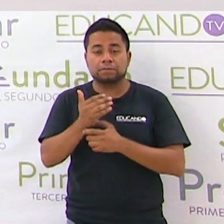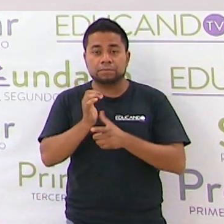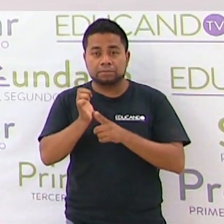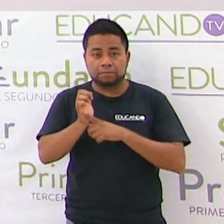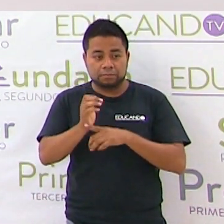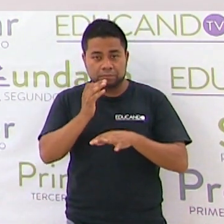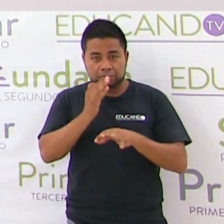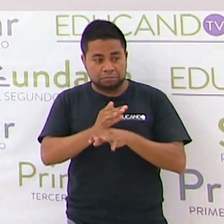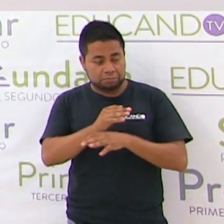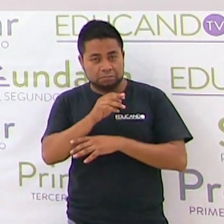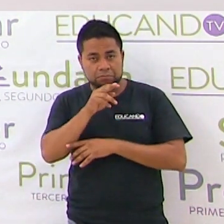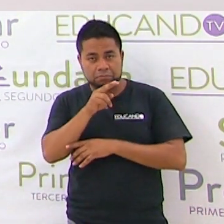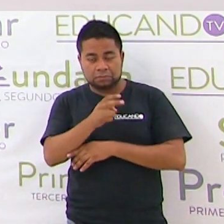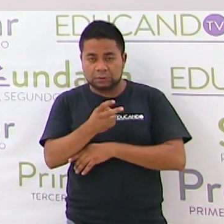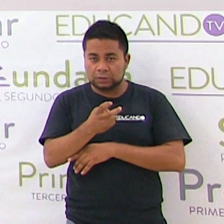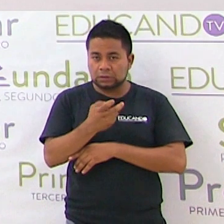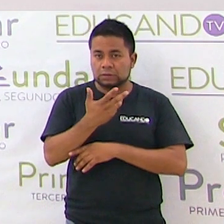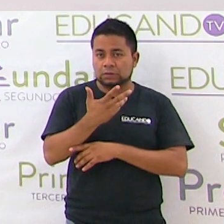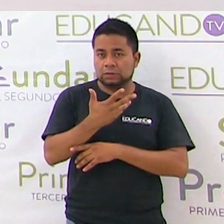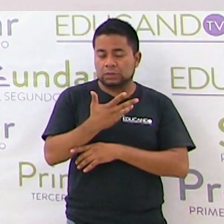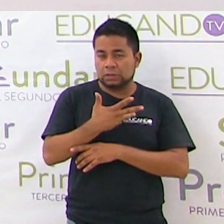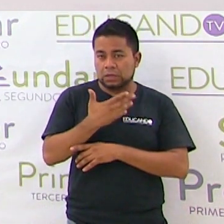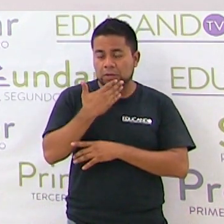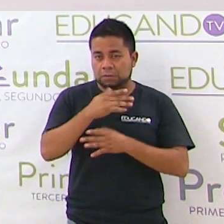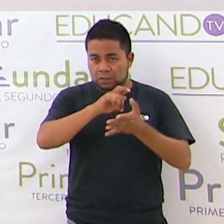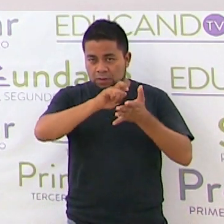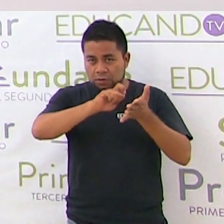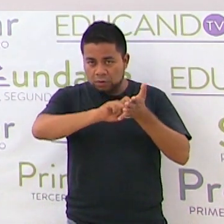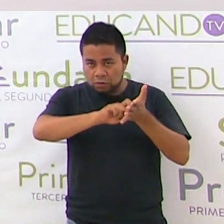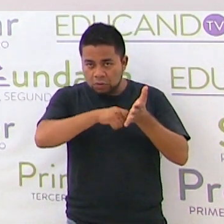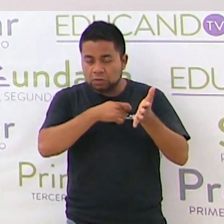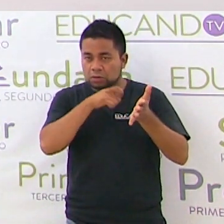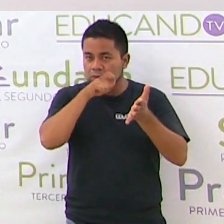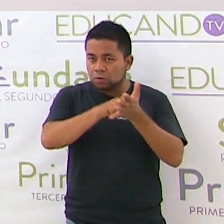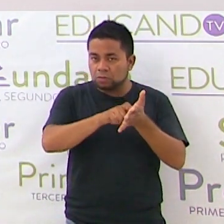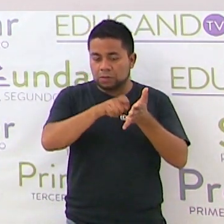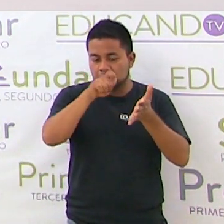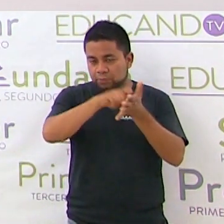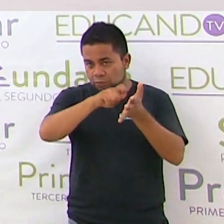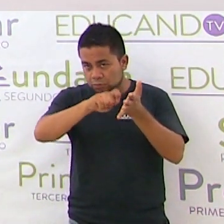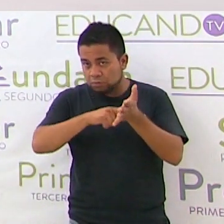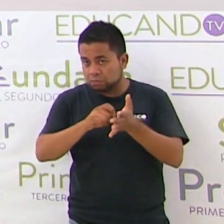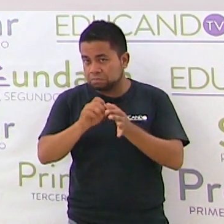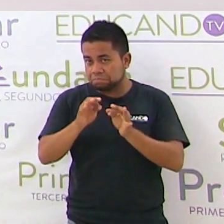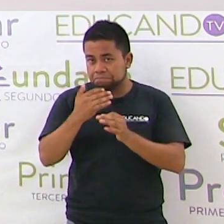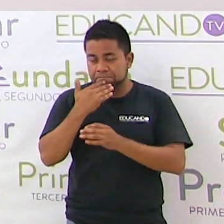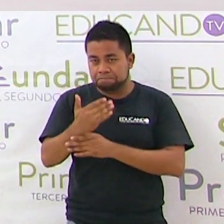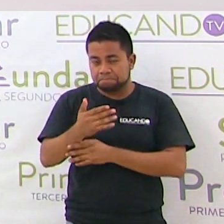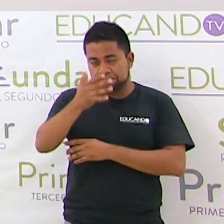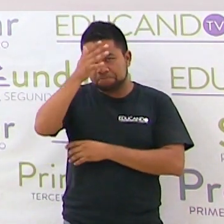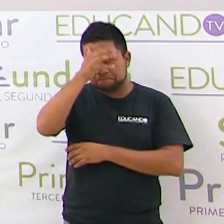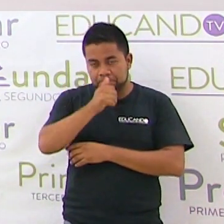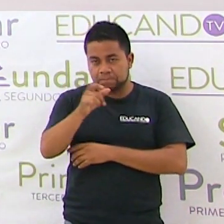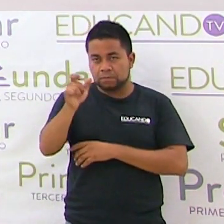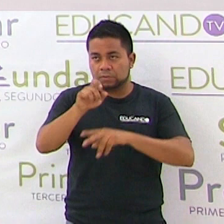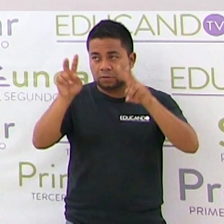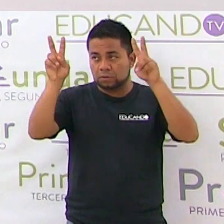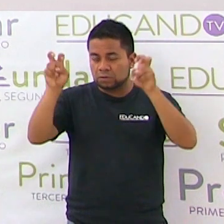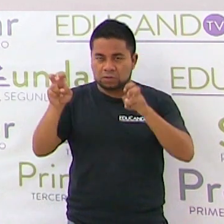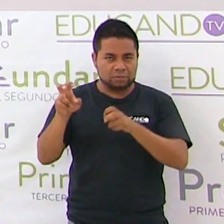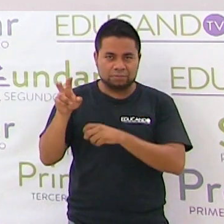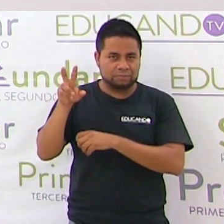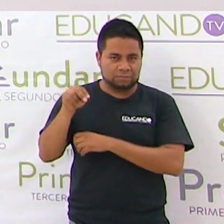hasta acá están bien las comas, los puntos y comas. Acuérdense entonces que en el título